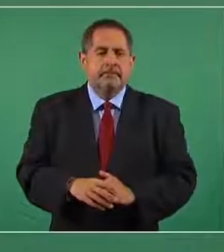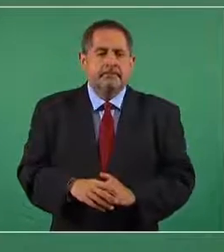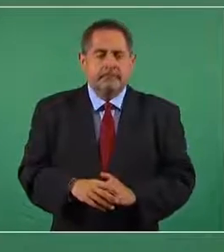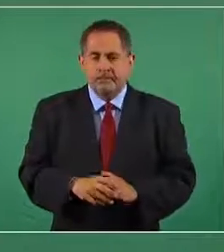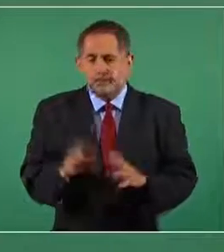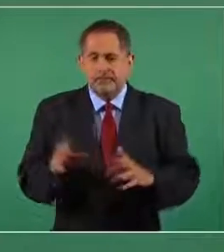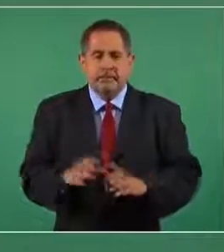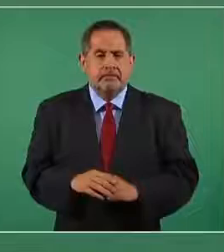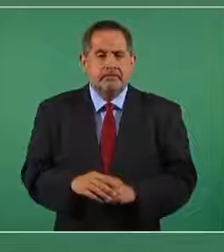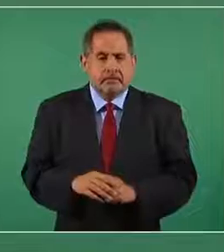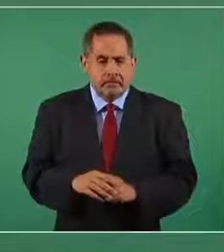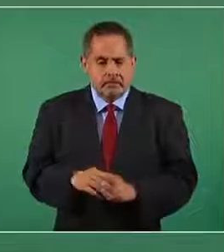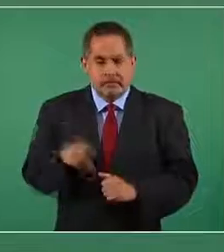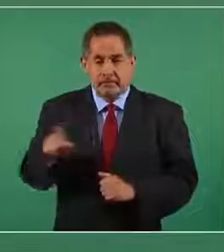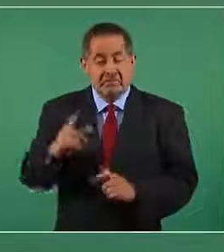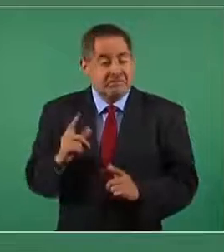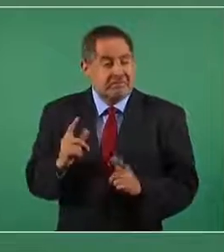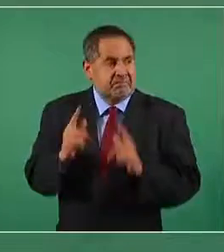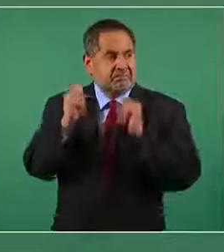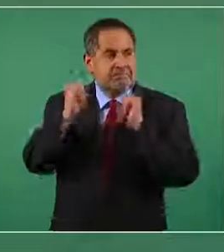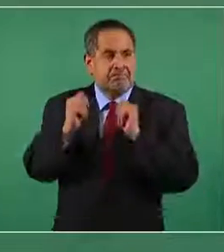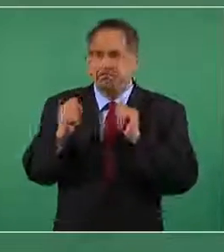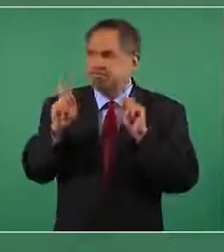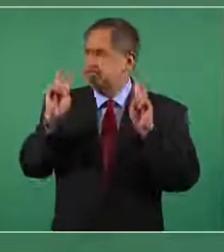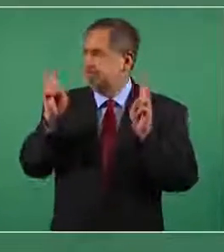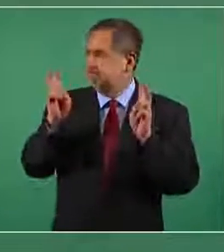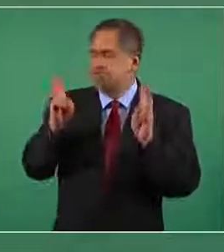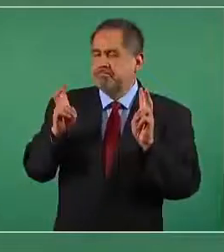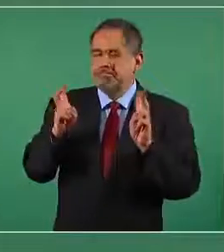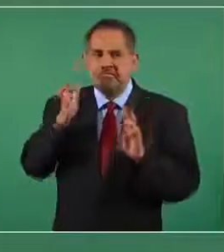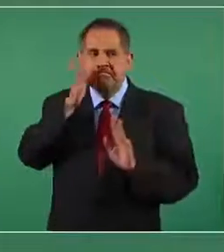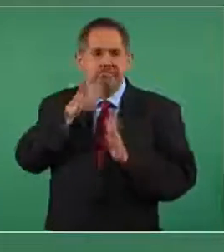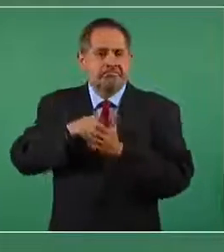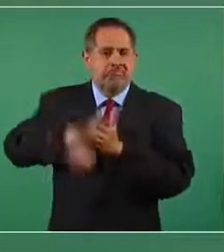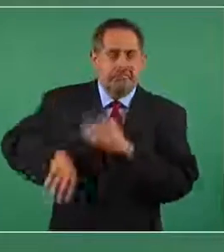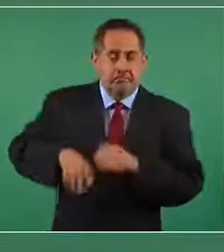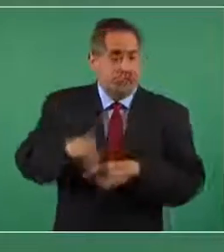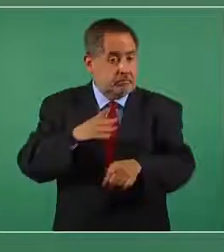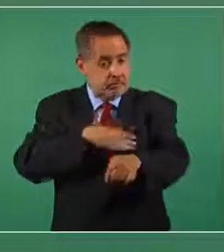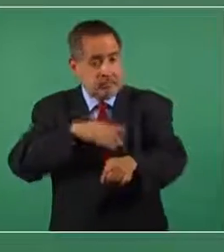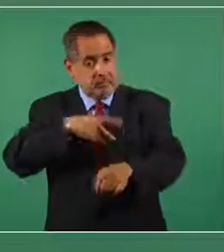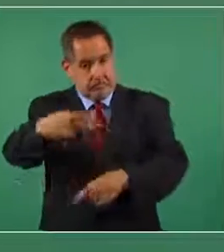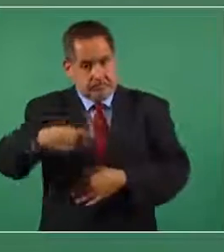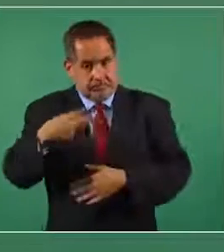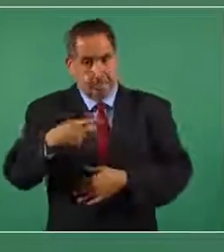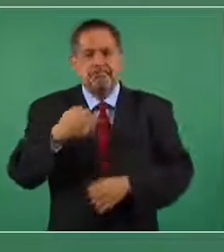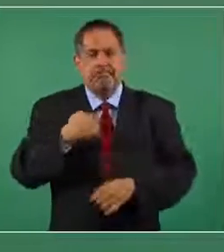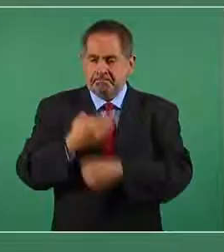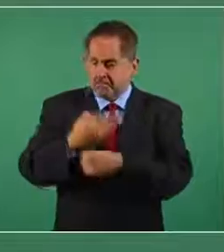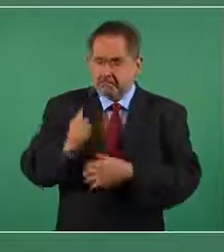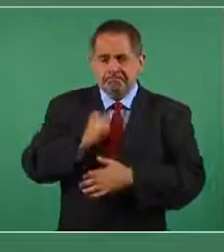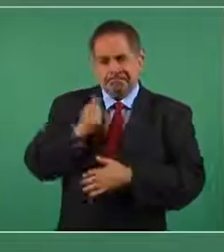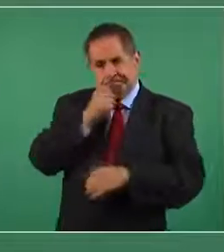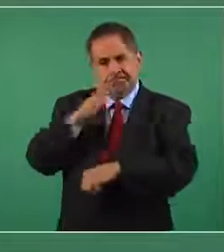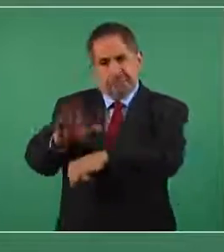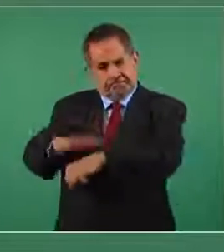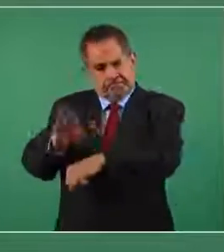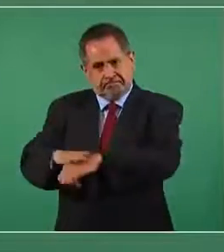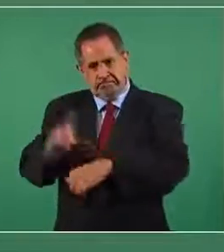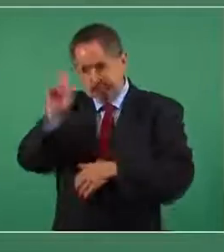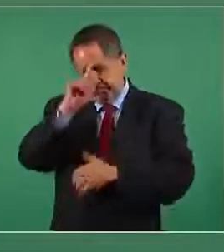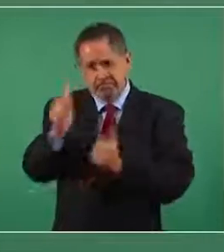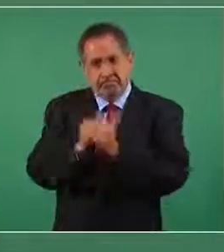O sea, es deliberado. Entonces, qué bien que me preguntas sobre eso, porque aprovecho para hacer un